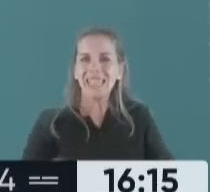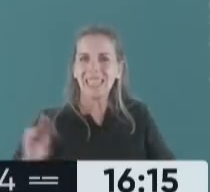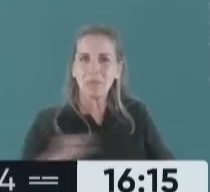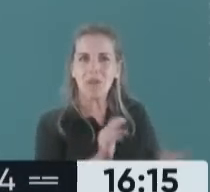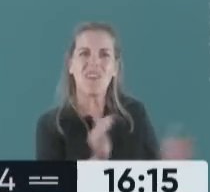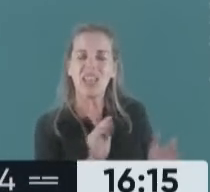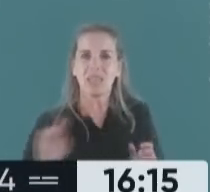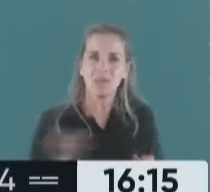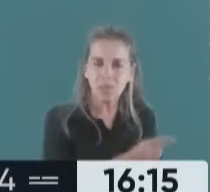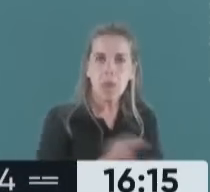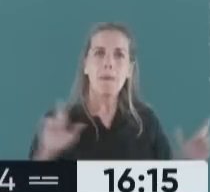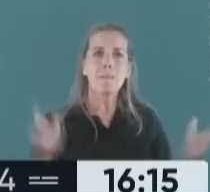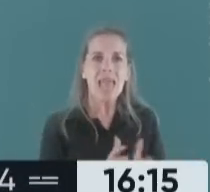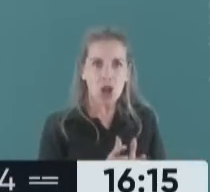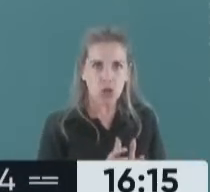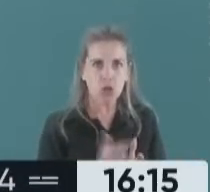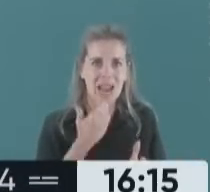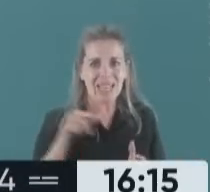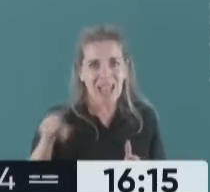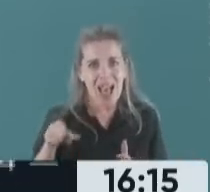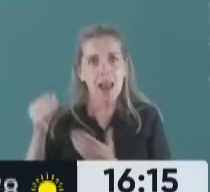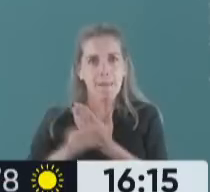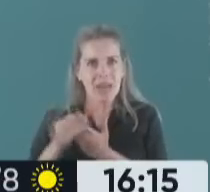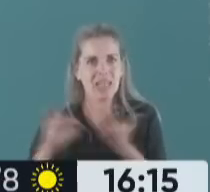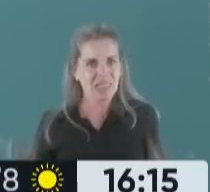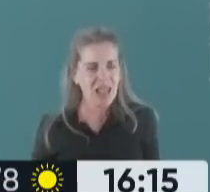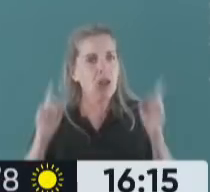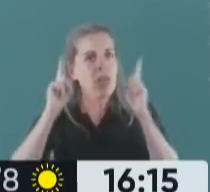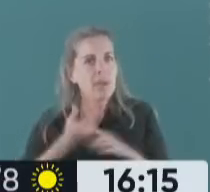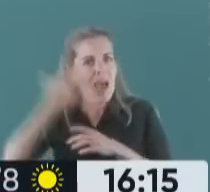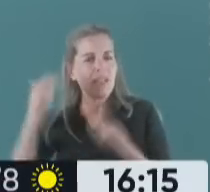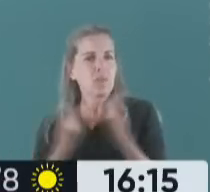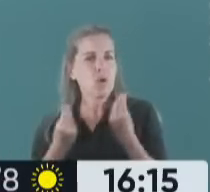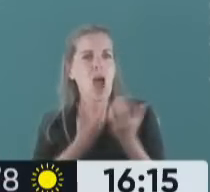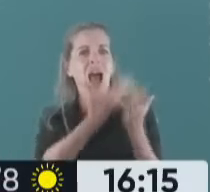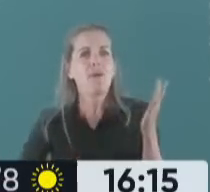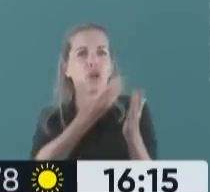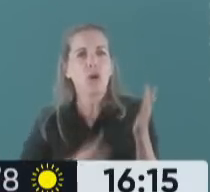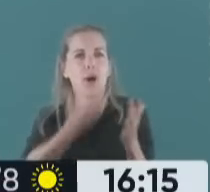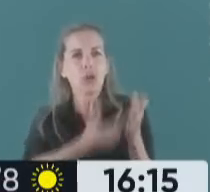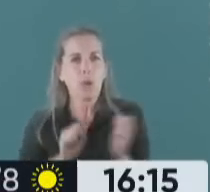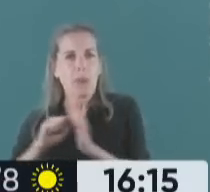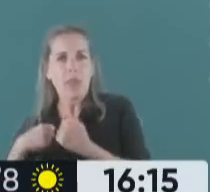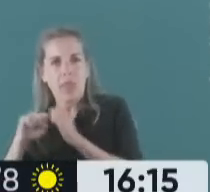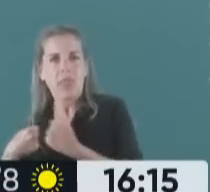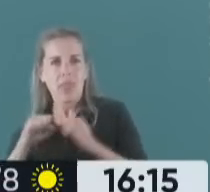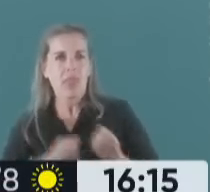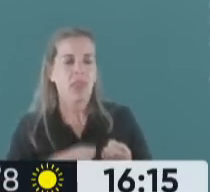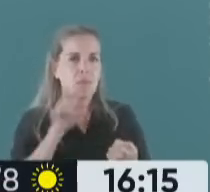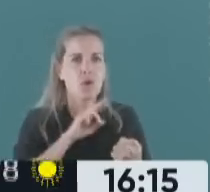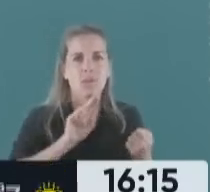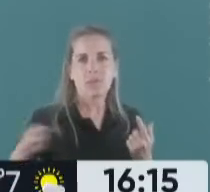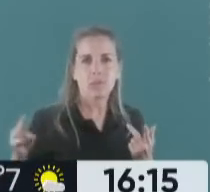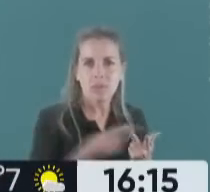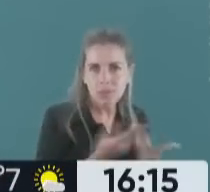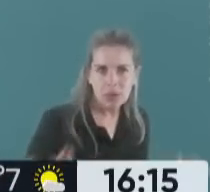Argentina, como que se hayan reducido más de la mitad las muertes por aborto clandestino solo en el primer año de implementación de la